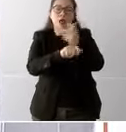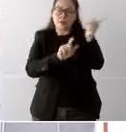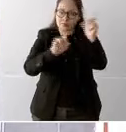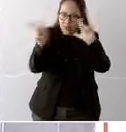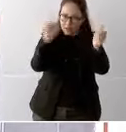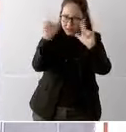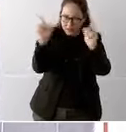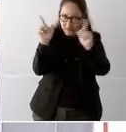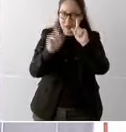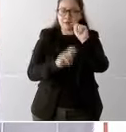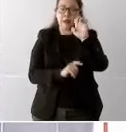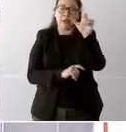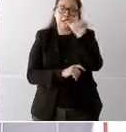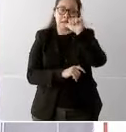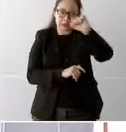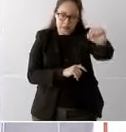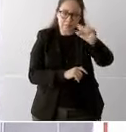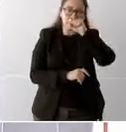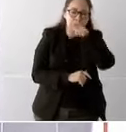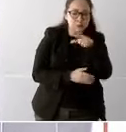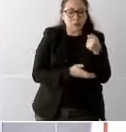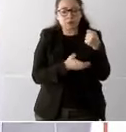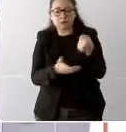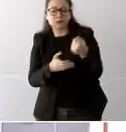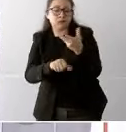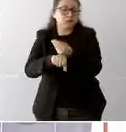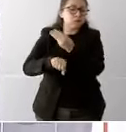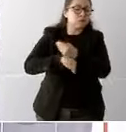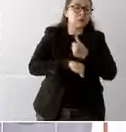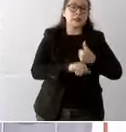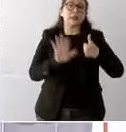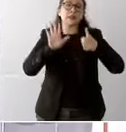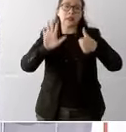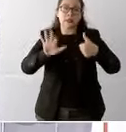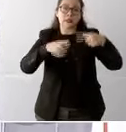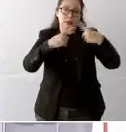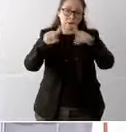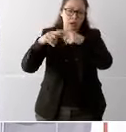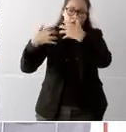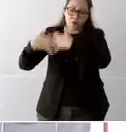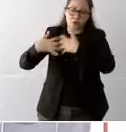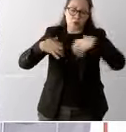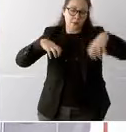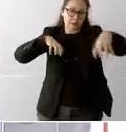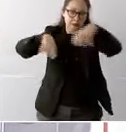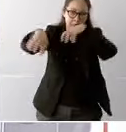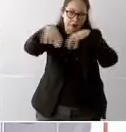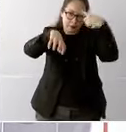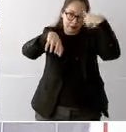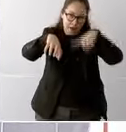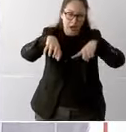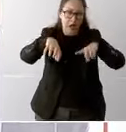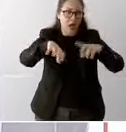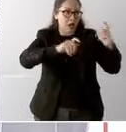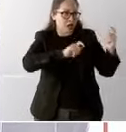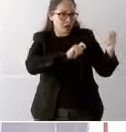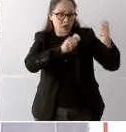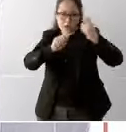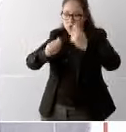rehabilitación de las 6 refinerías que se heredaron para